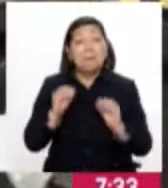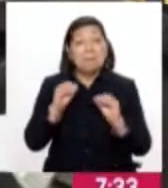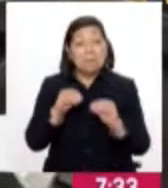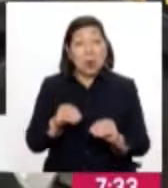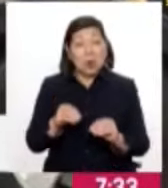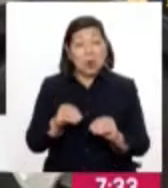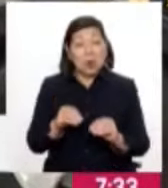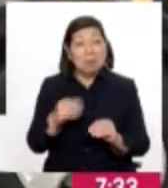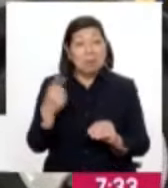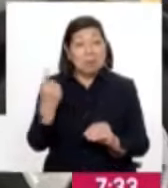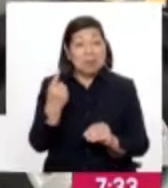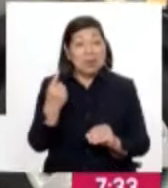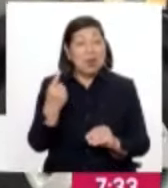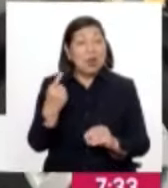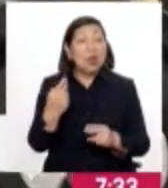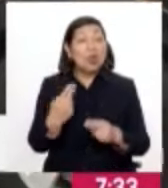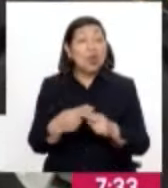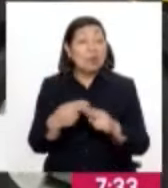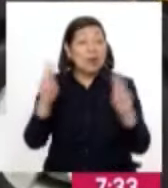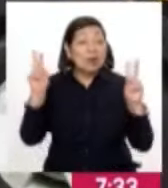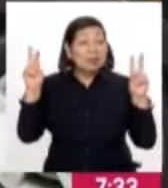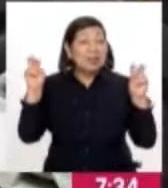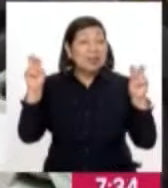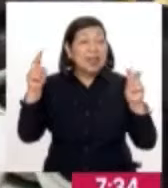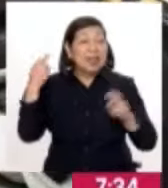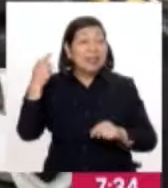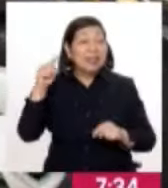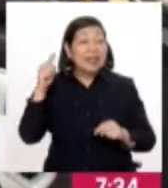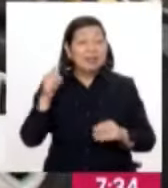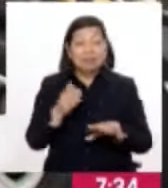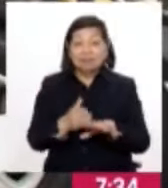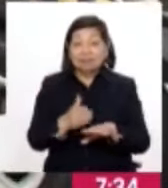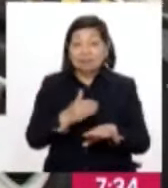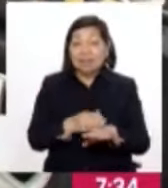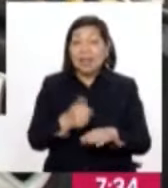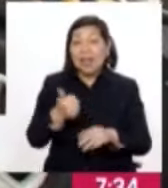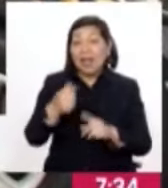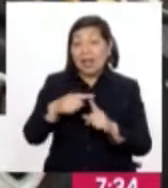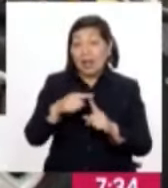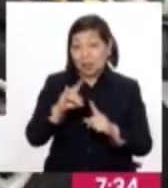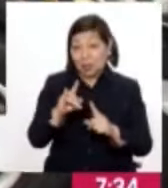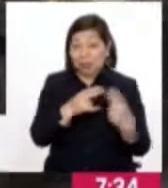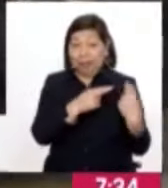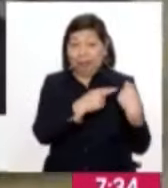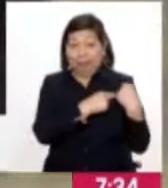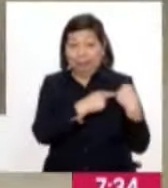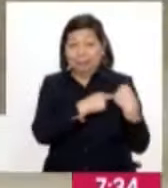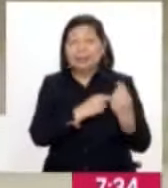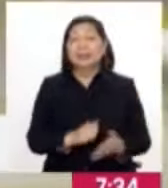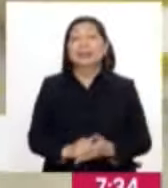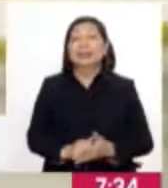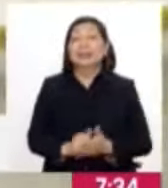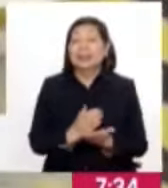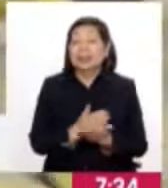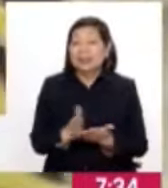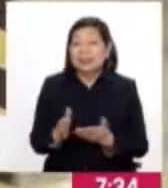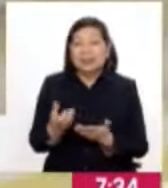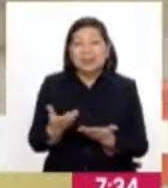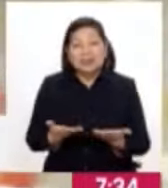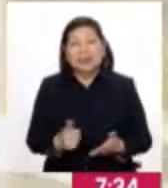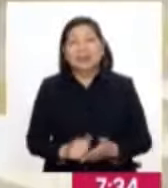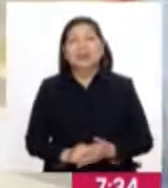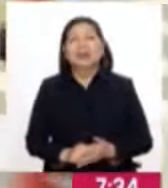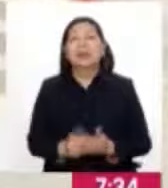Primera Taxista, ¿no? ¿En qué consiste esta campaña que está promoviendo y desarrollando la ATU? Pues nosotros queremos erradicar la